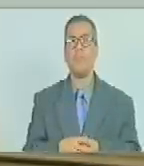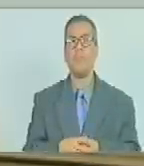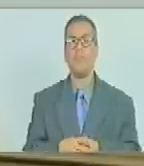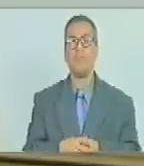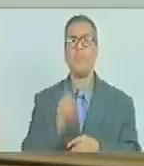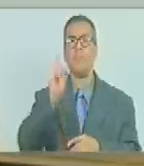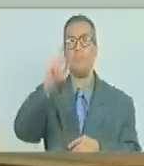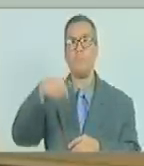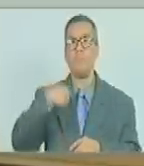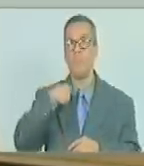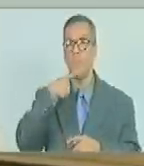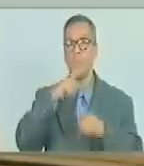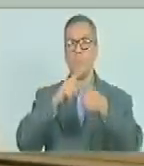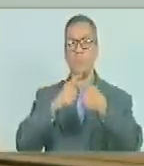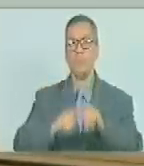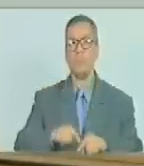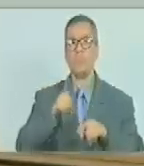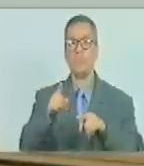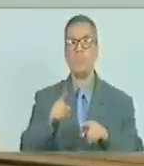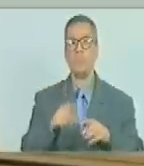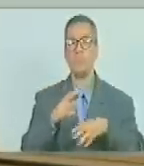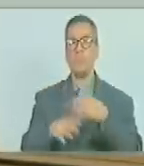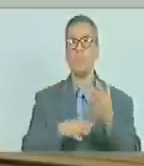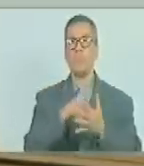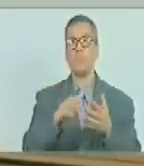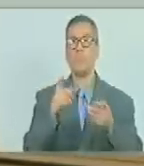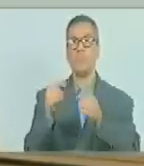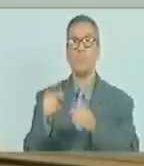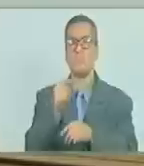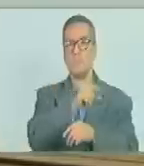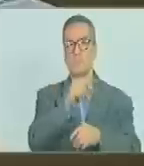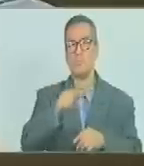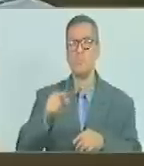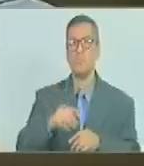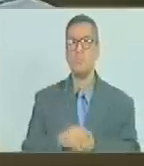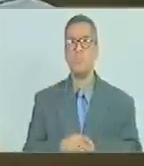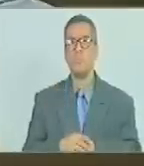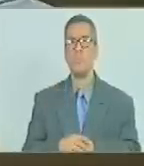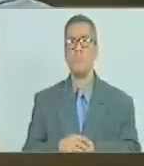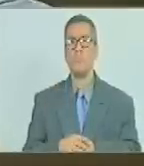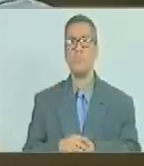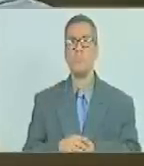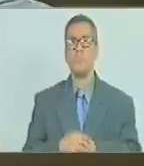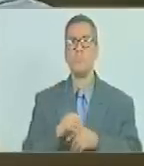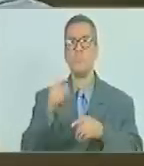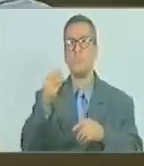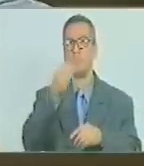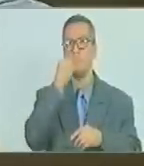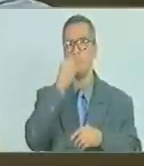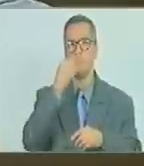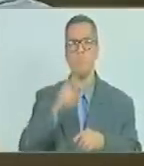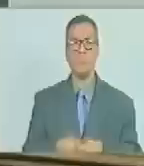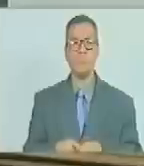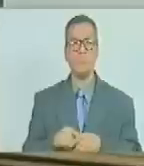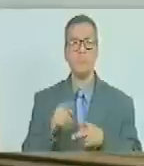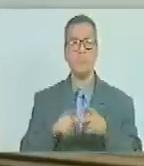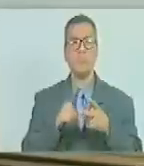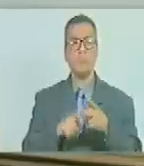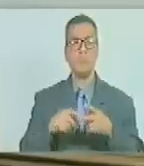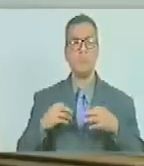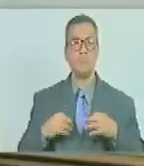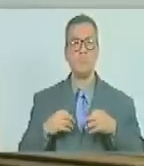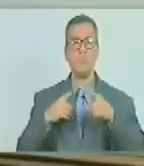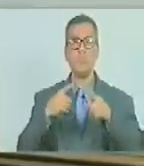Y también cuantificar los efectos en la vida de las personas en materia de alimentación, en materia de